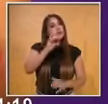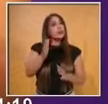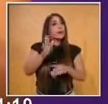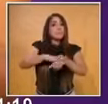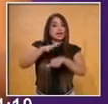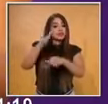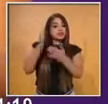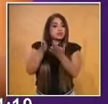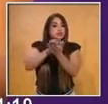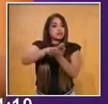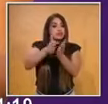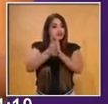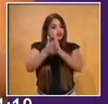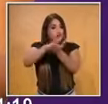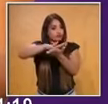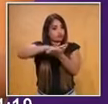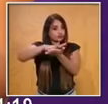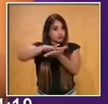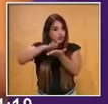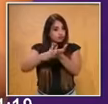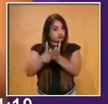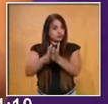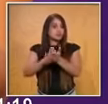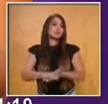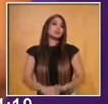a doblar también a la mitad.